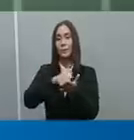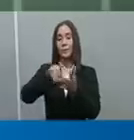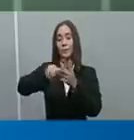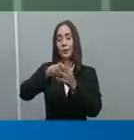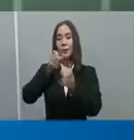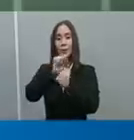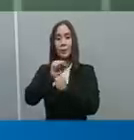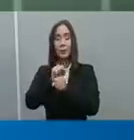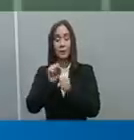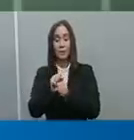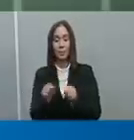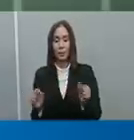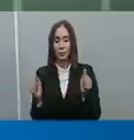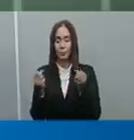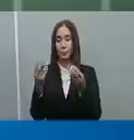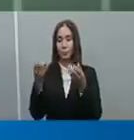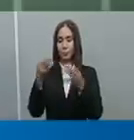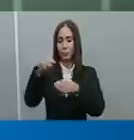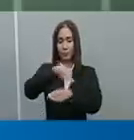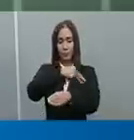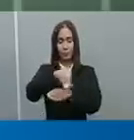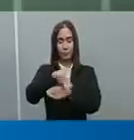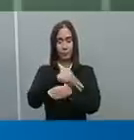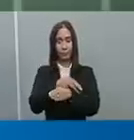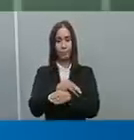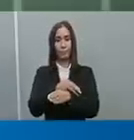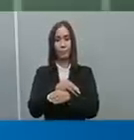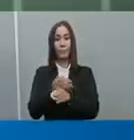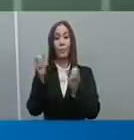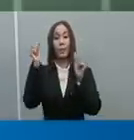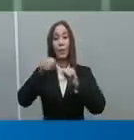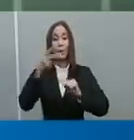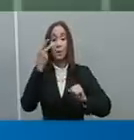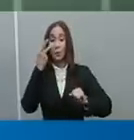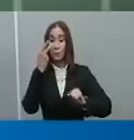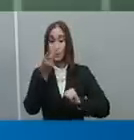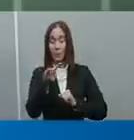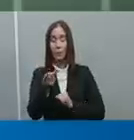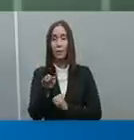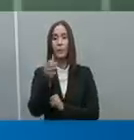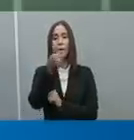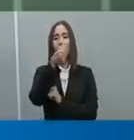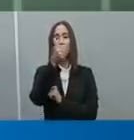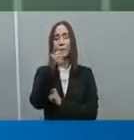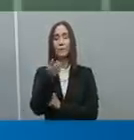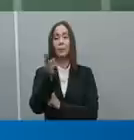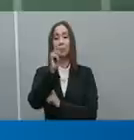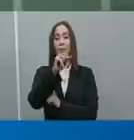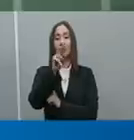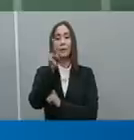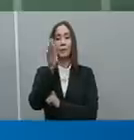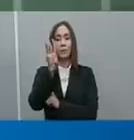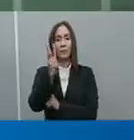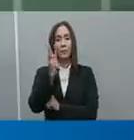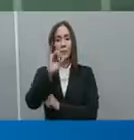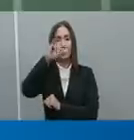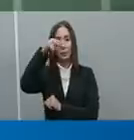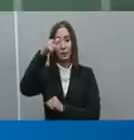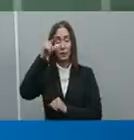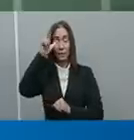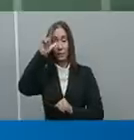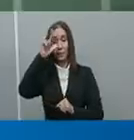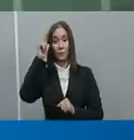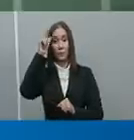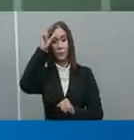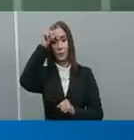personas que se incorporaban al tren laboral. Del 10 al 26 de junio, haciendo la especificación, incrementó el promedio de